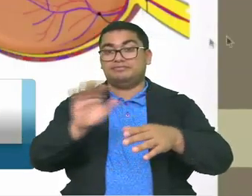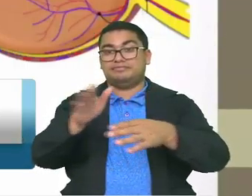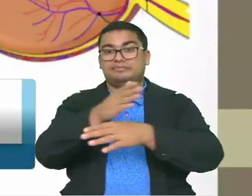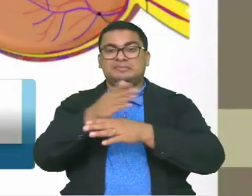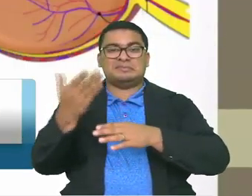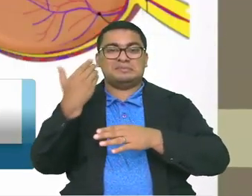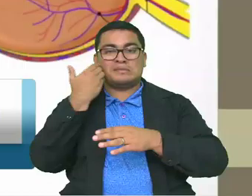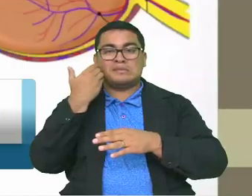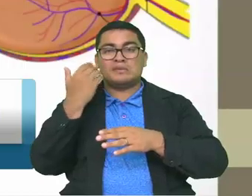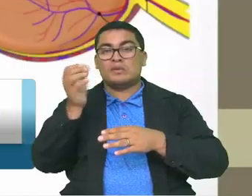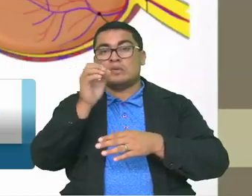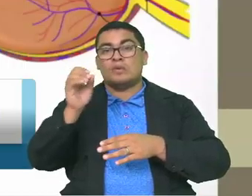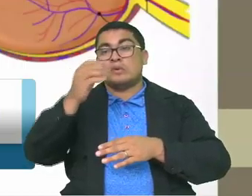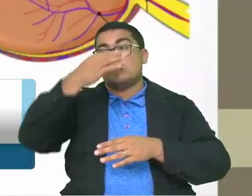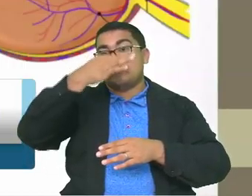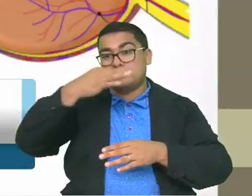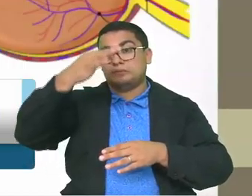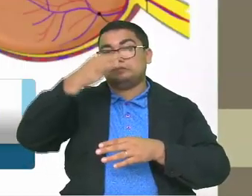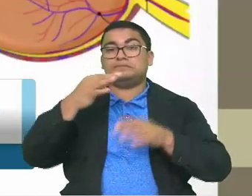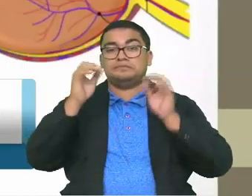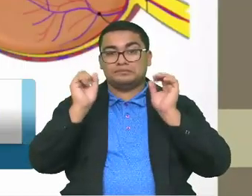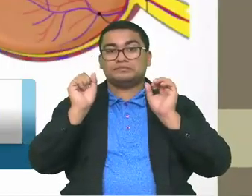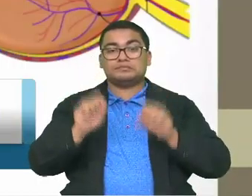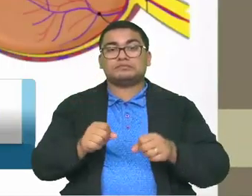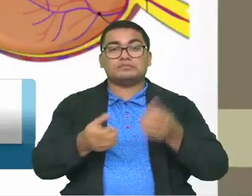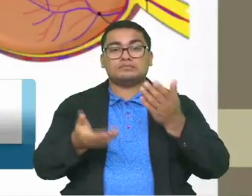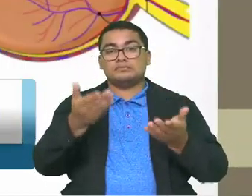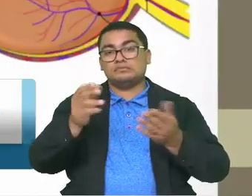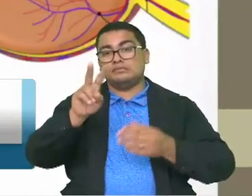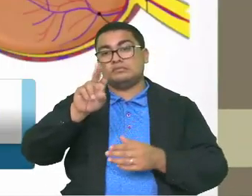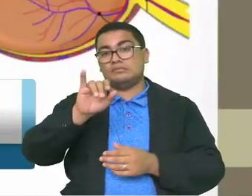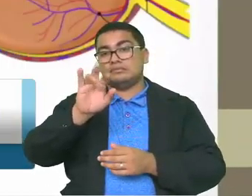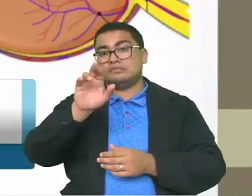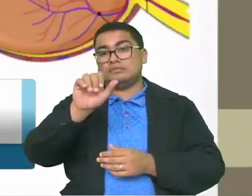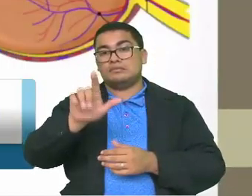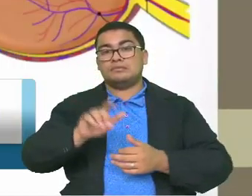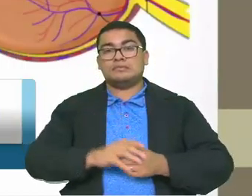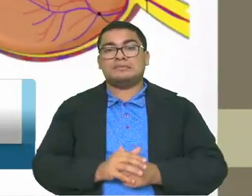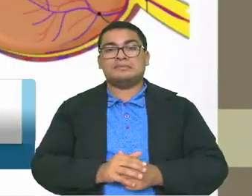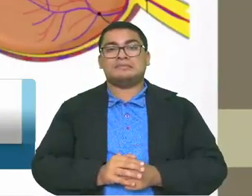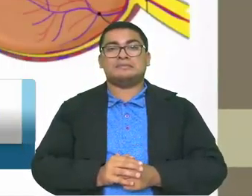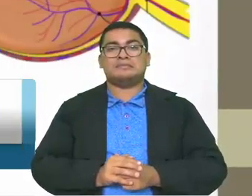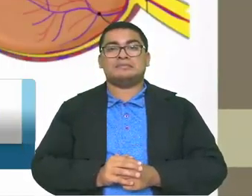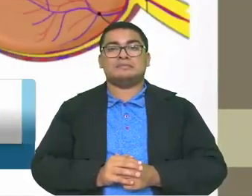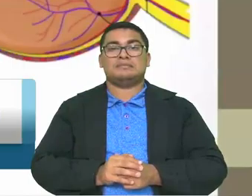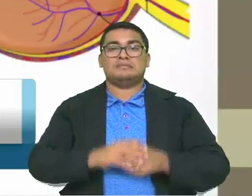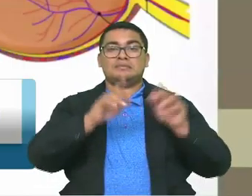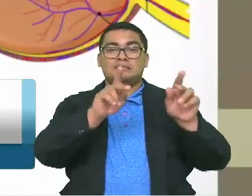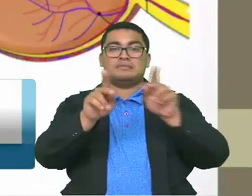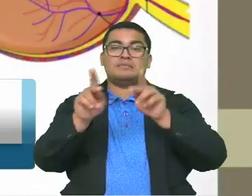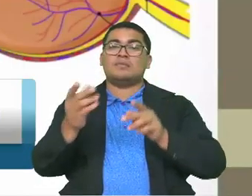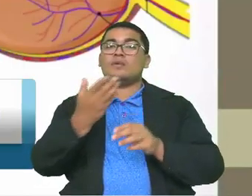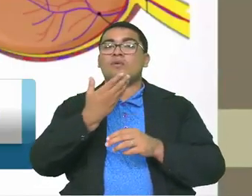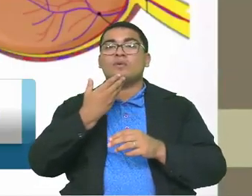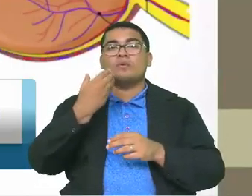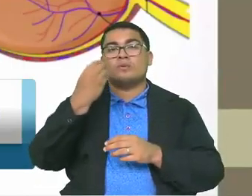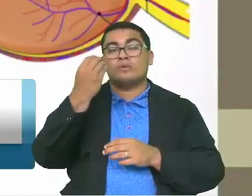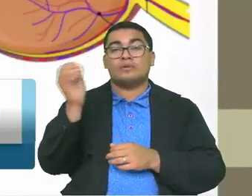al paciente y tratar de abordar si el paciente no ha tenido contacto o no ha tenido enfermedades como sarampión,